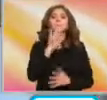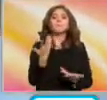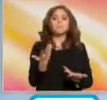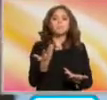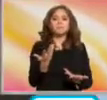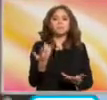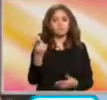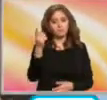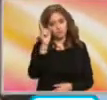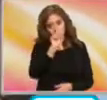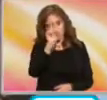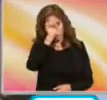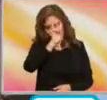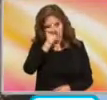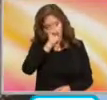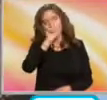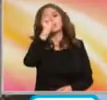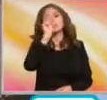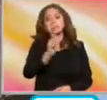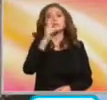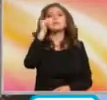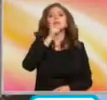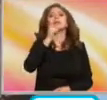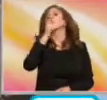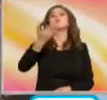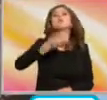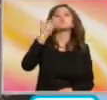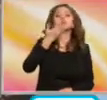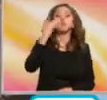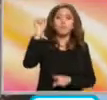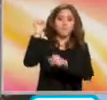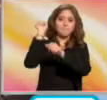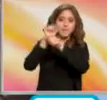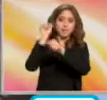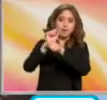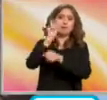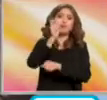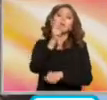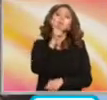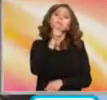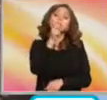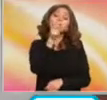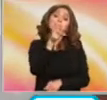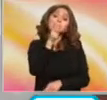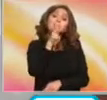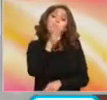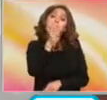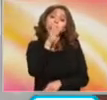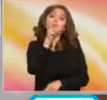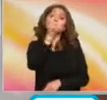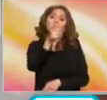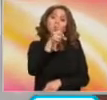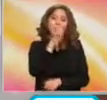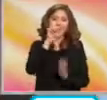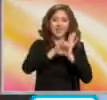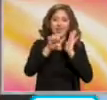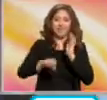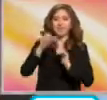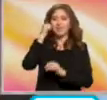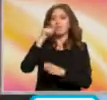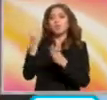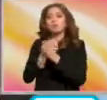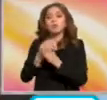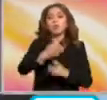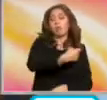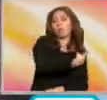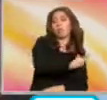puerta antes de entrar. Por favor. O sea, tu hija, tu hijo merece esa privacidad. Sí. Porque tú exiges como adulto una privacidad. Claro. Digo, a mí me choca que llegaran mis hijas, que ya